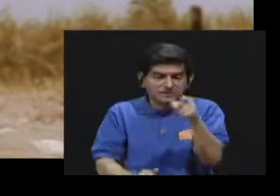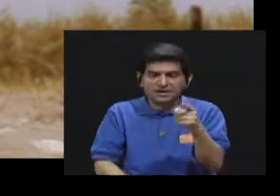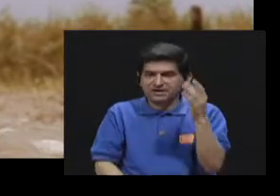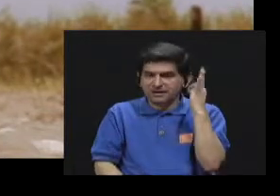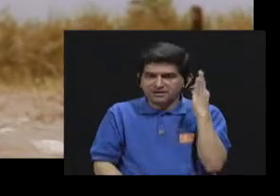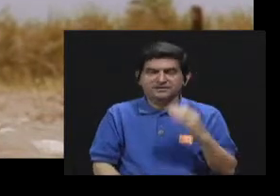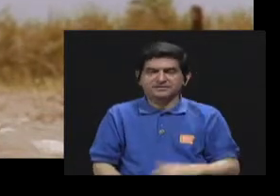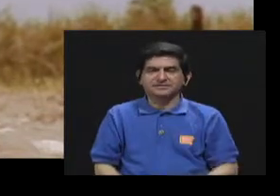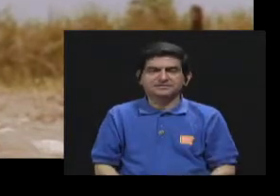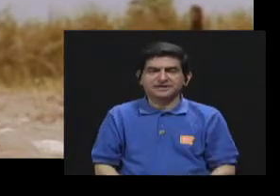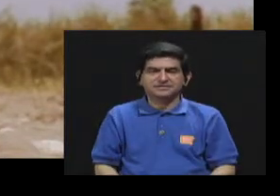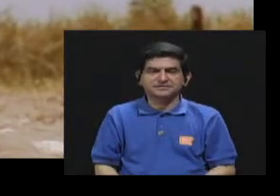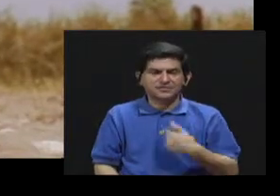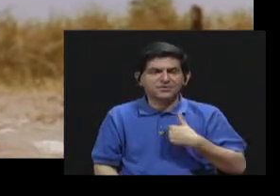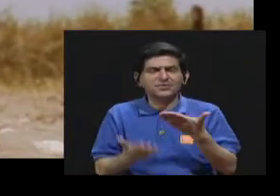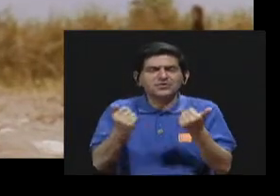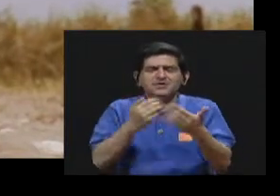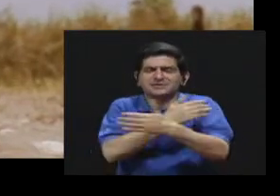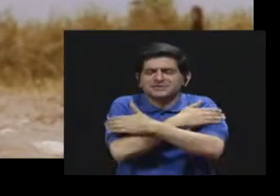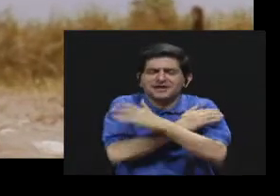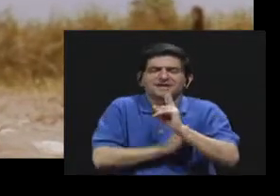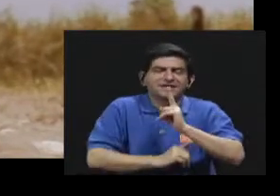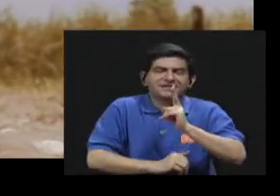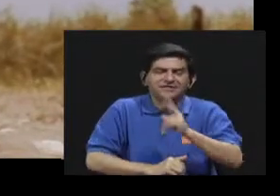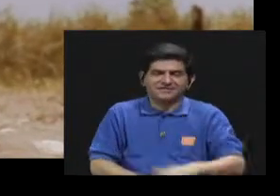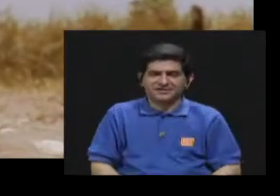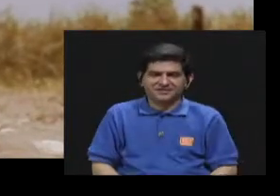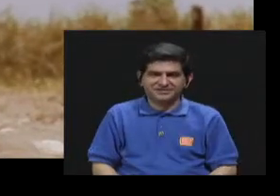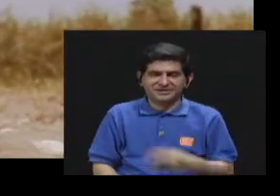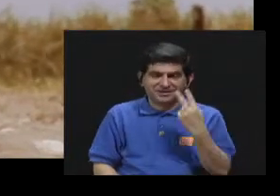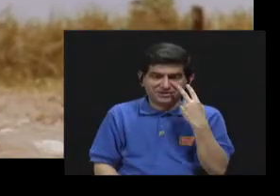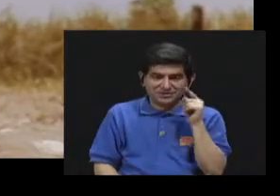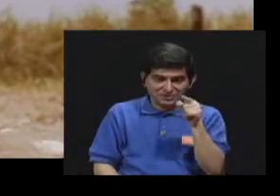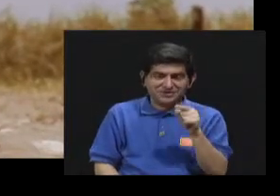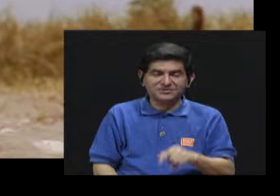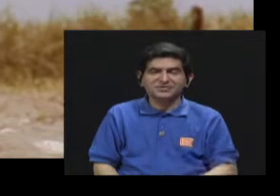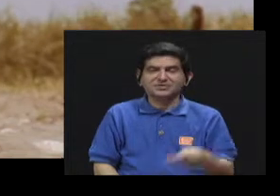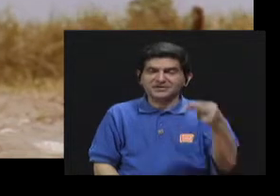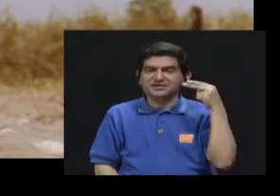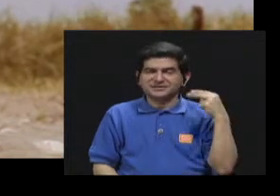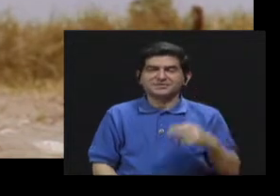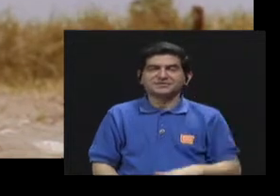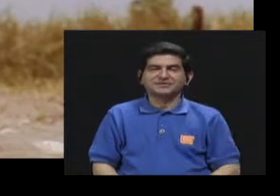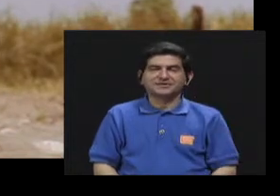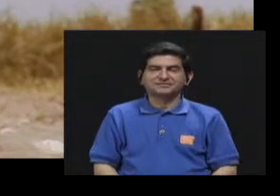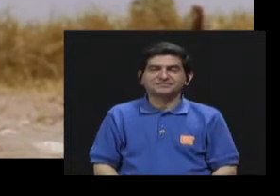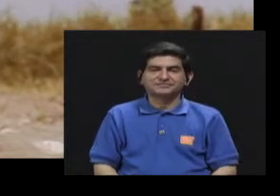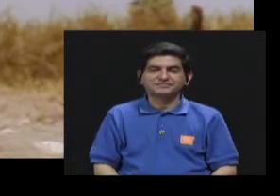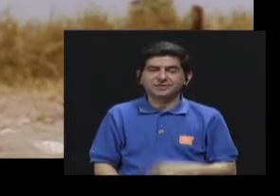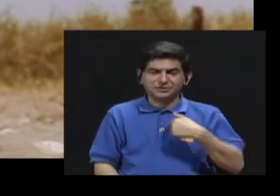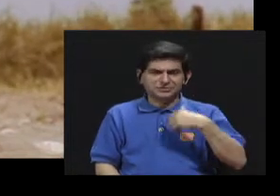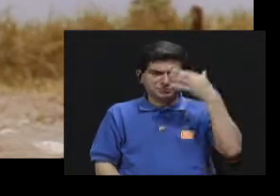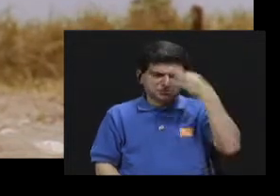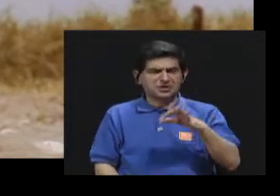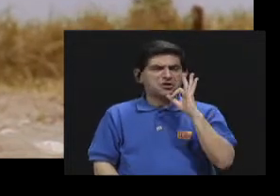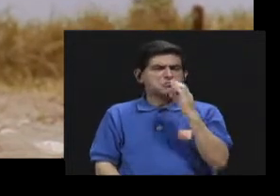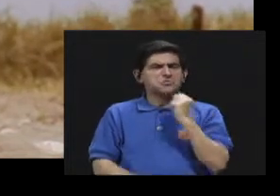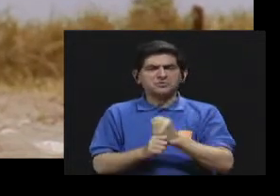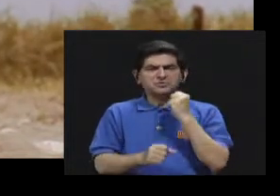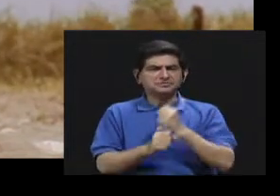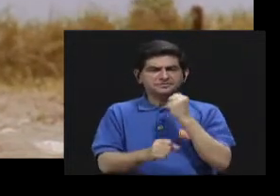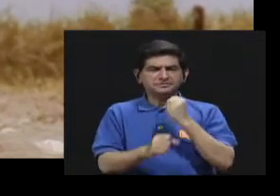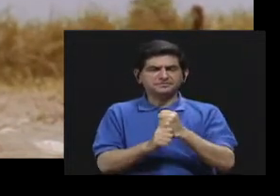uno, dan ganas de abrazarlas realmente todas, claro, cada vez que pasa una de sus historias. Y para mí está muy, muy bien hecho.